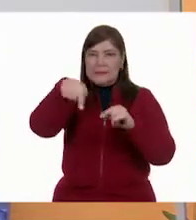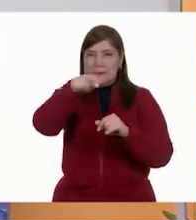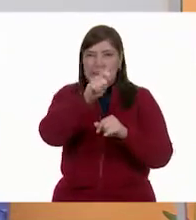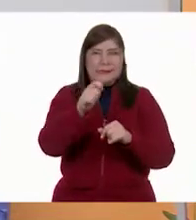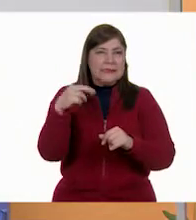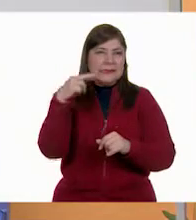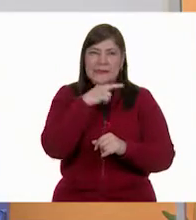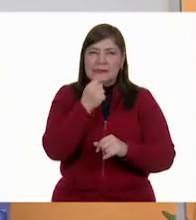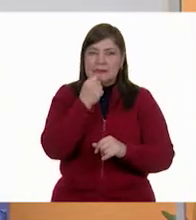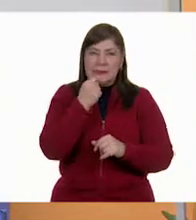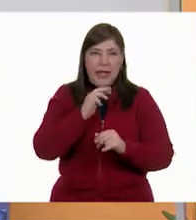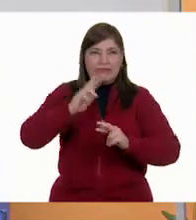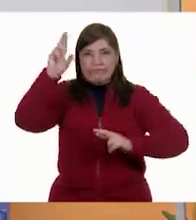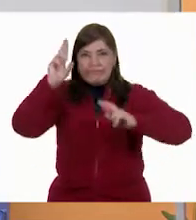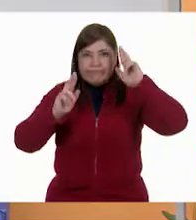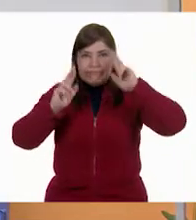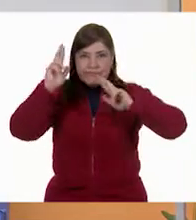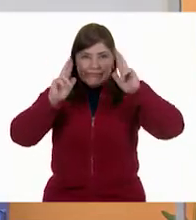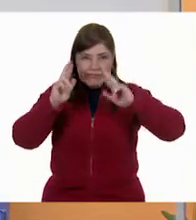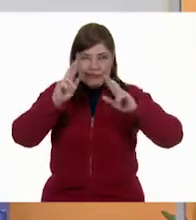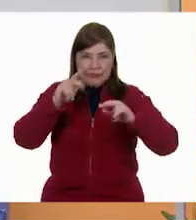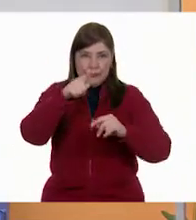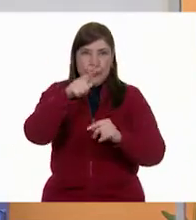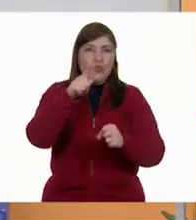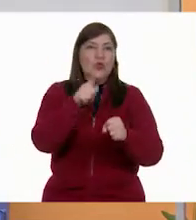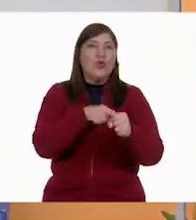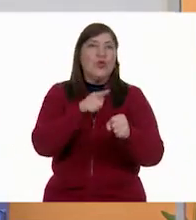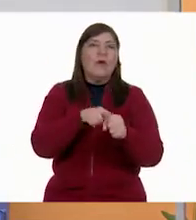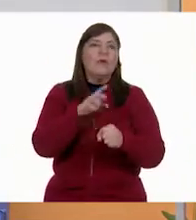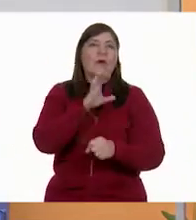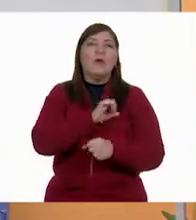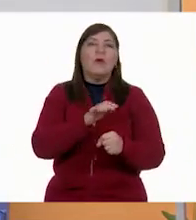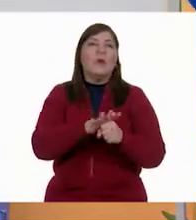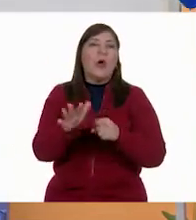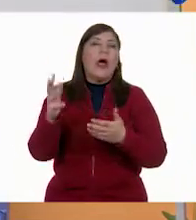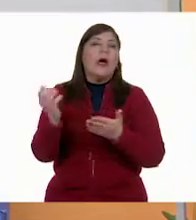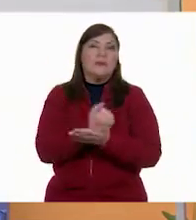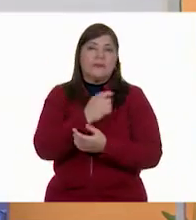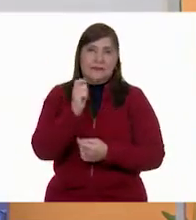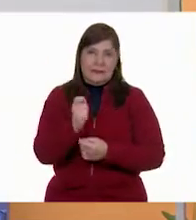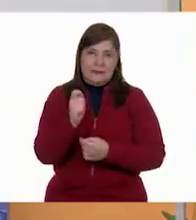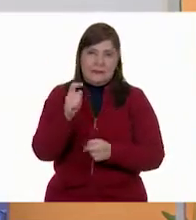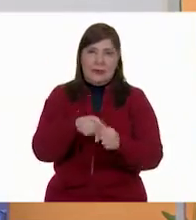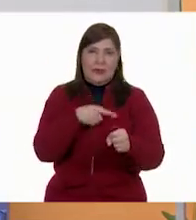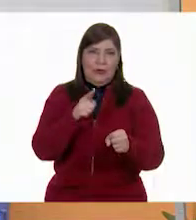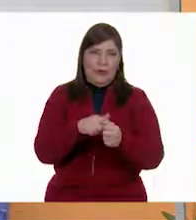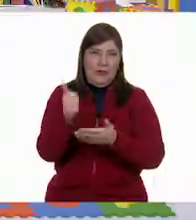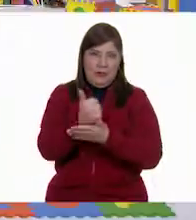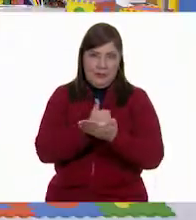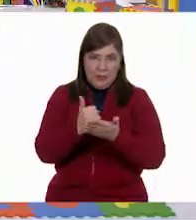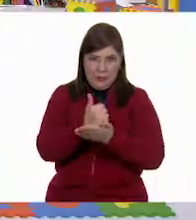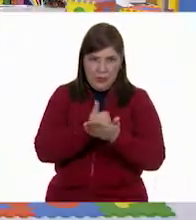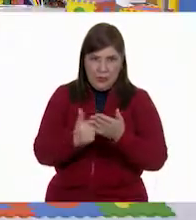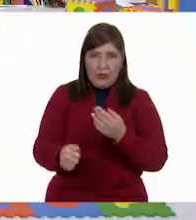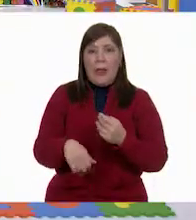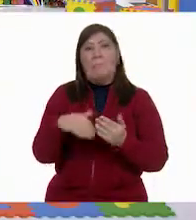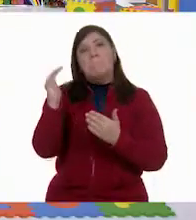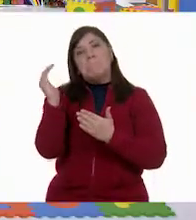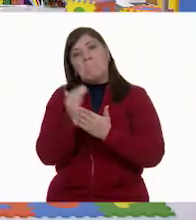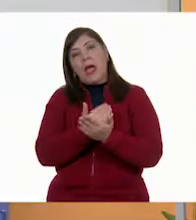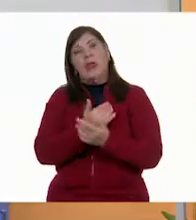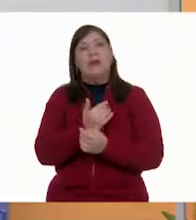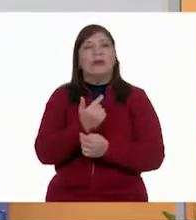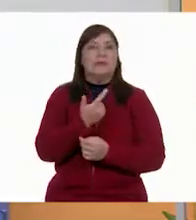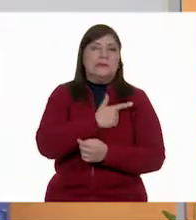de niñas y niños allá en casa, el color favorito fue el color. Azul. Azul, muy bien. Y el color menos